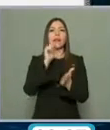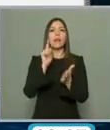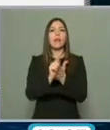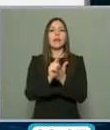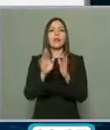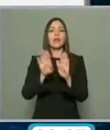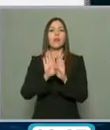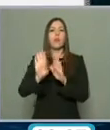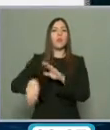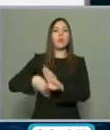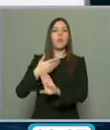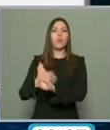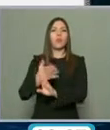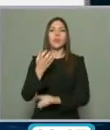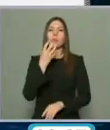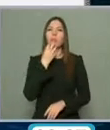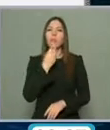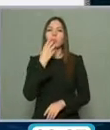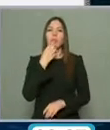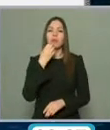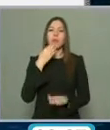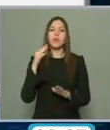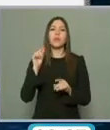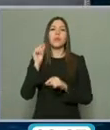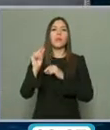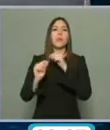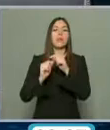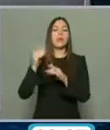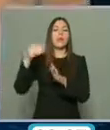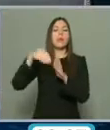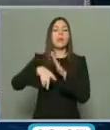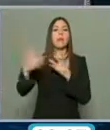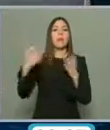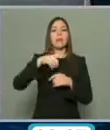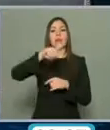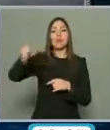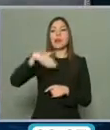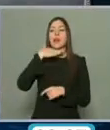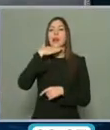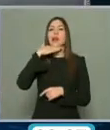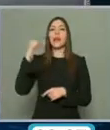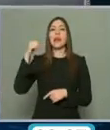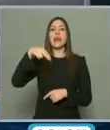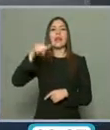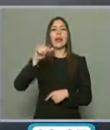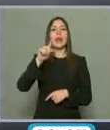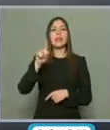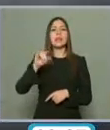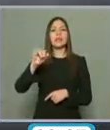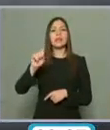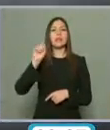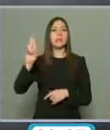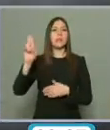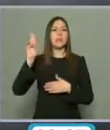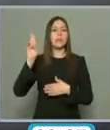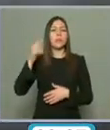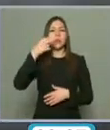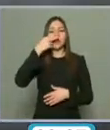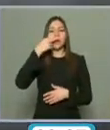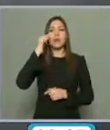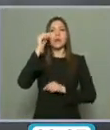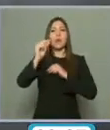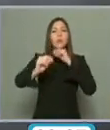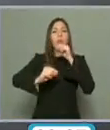las leyes raciales, se llaman las leyes que promulgaron los nazis en Alemania y luego en el resto de Europa, le van